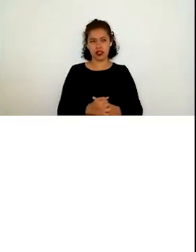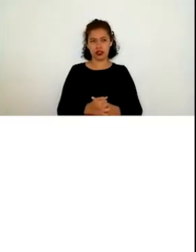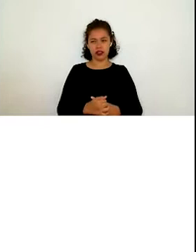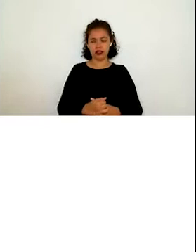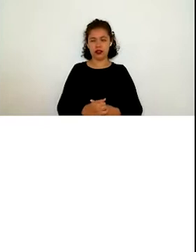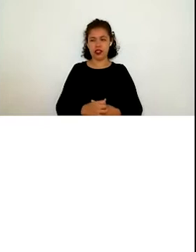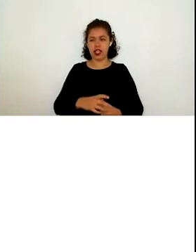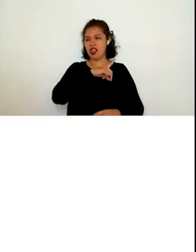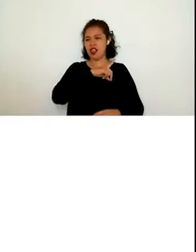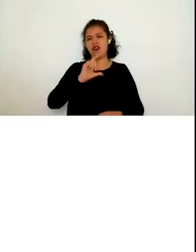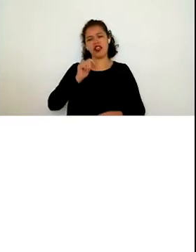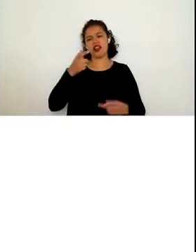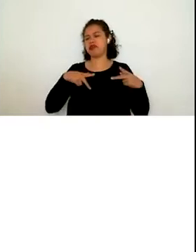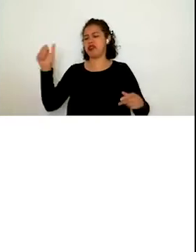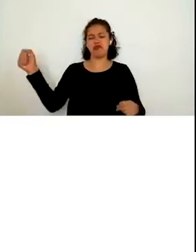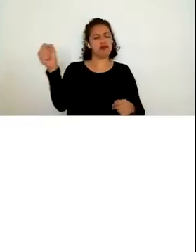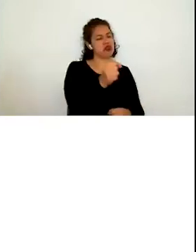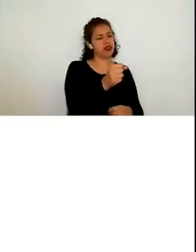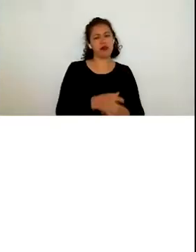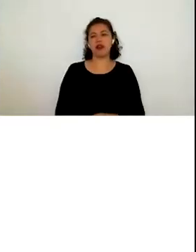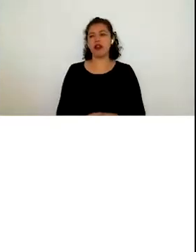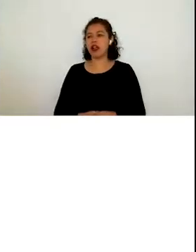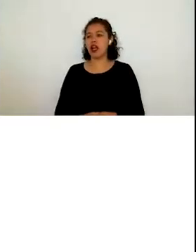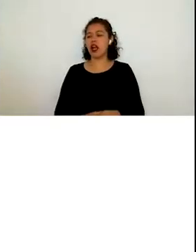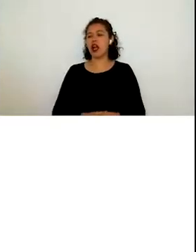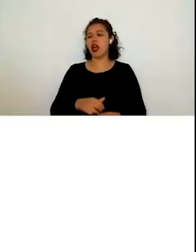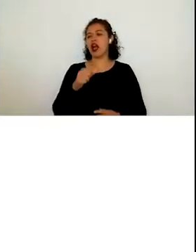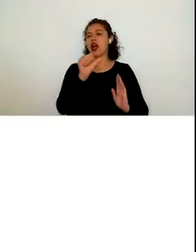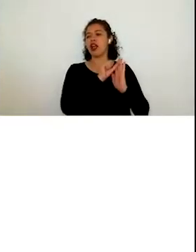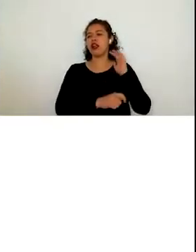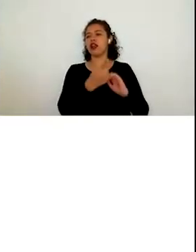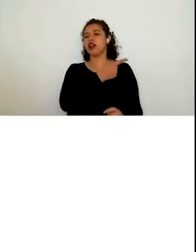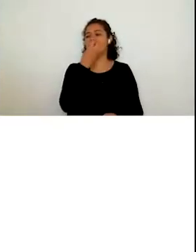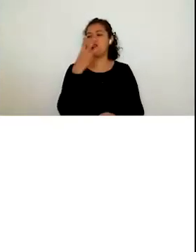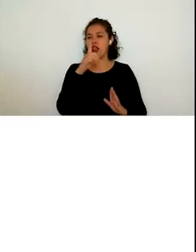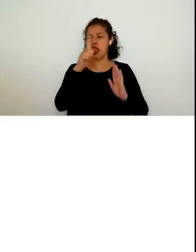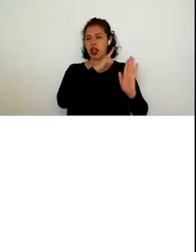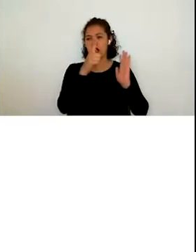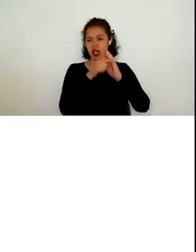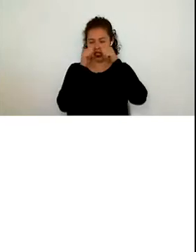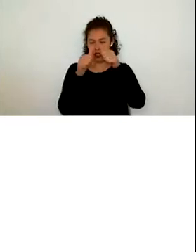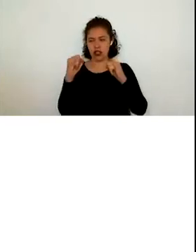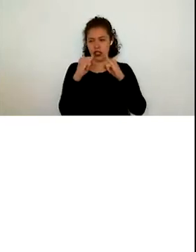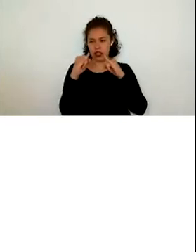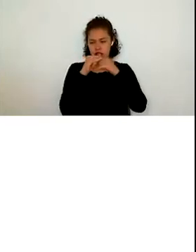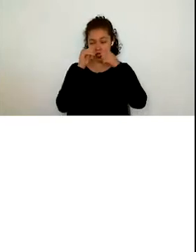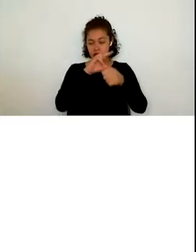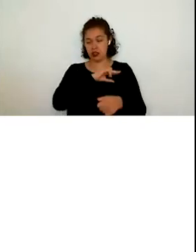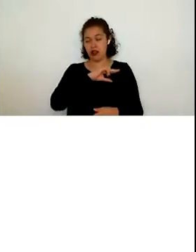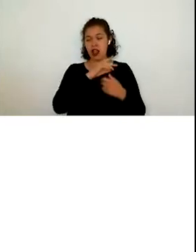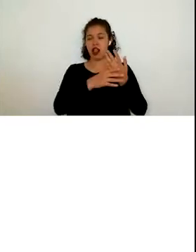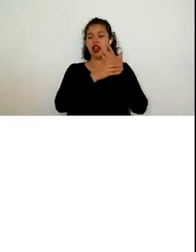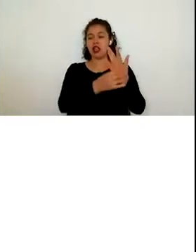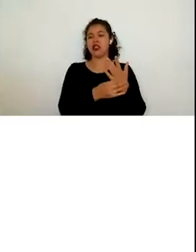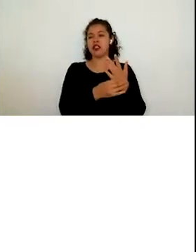designar a otra persona. El artículo 103 de la Ley de Instituciones de Asistencia Privada señala como una de las